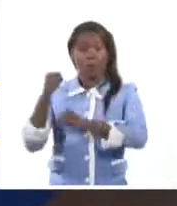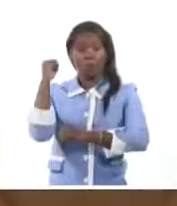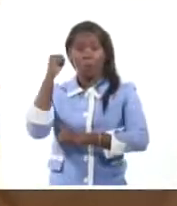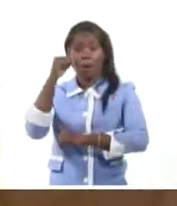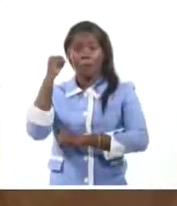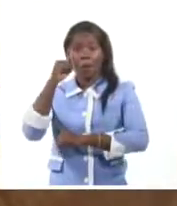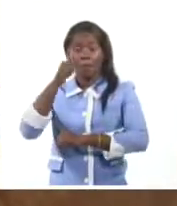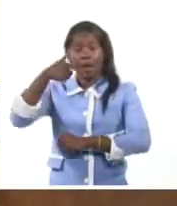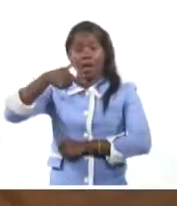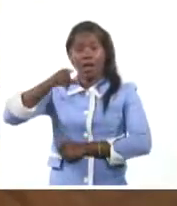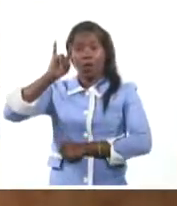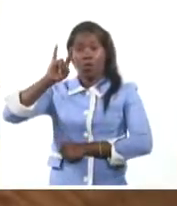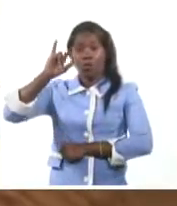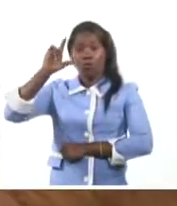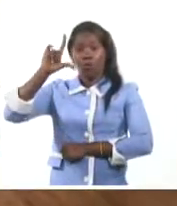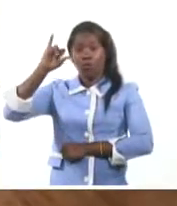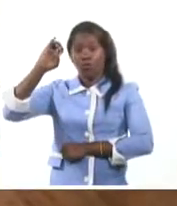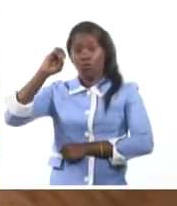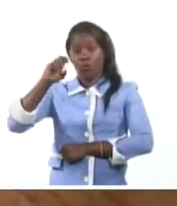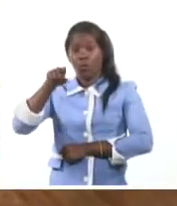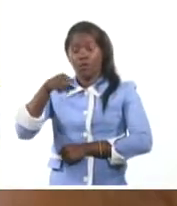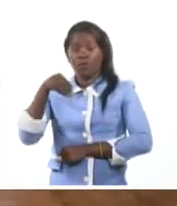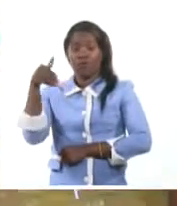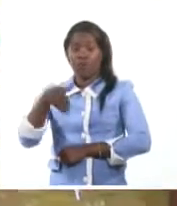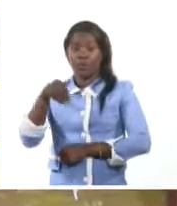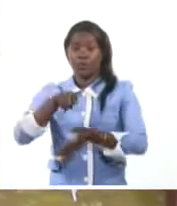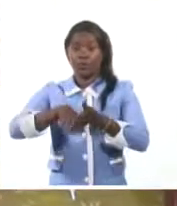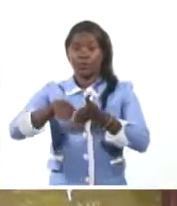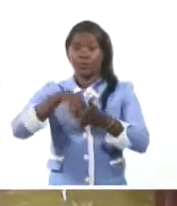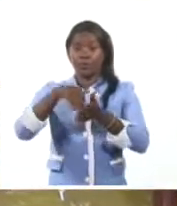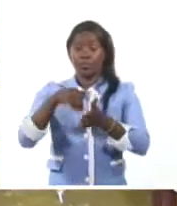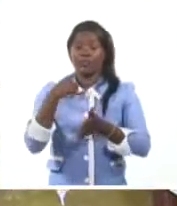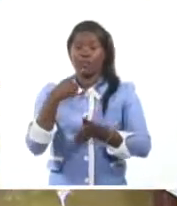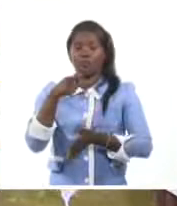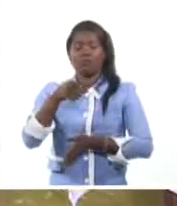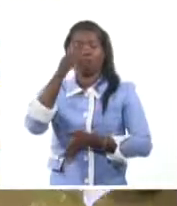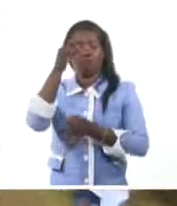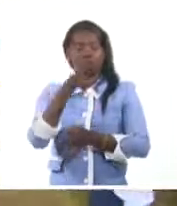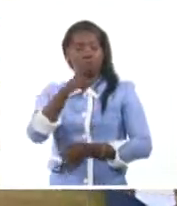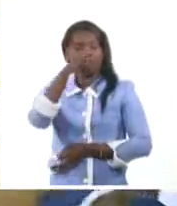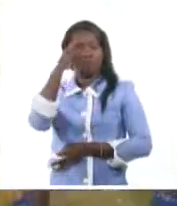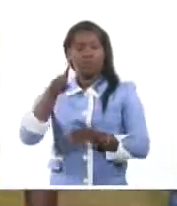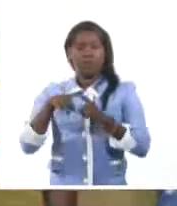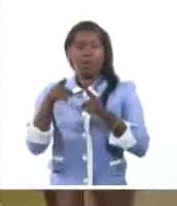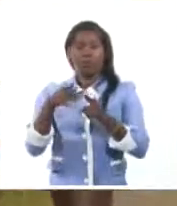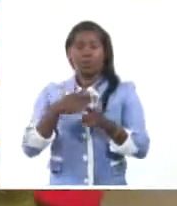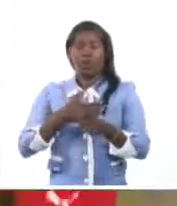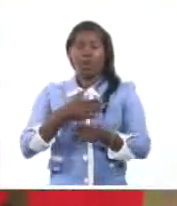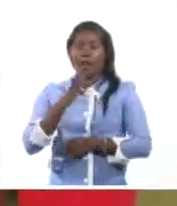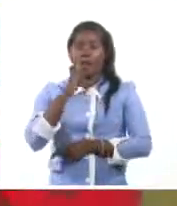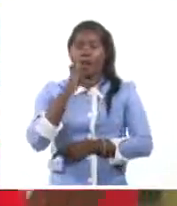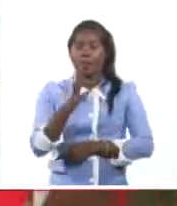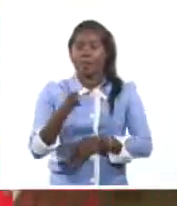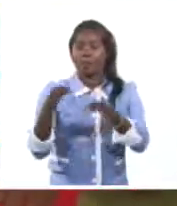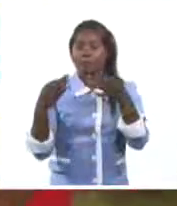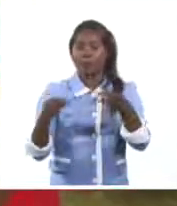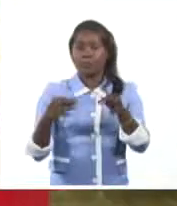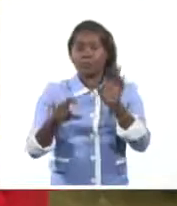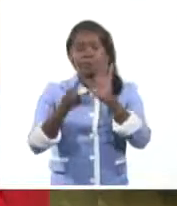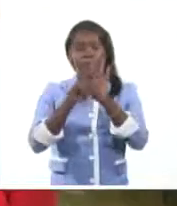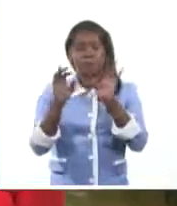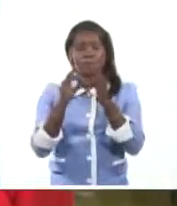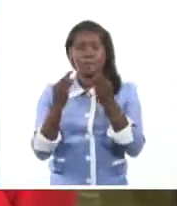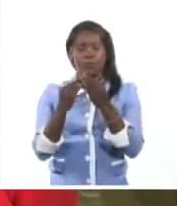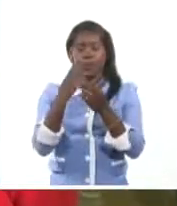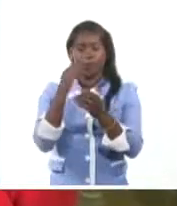La Cruz, quien manifestó que este es un sufragio por el respeto y la unidad de todos los cubanos. Bien temprano este domingo